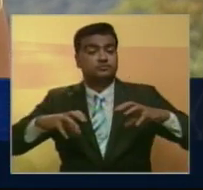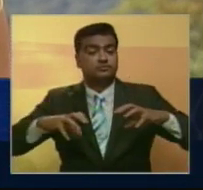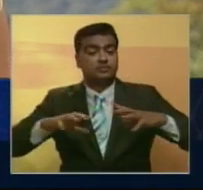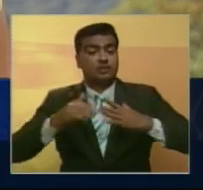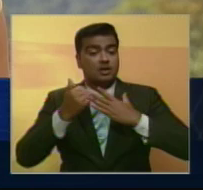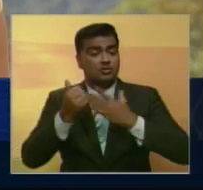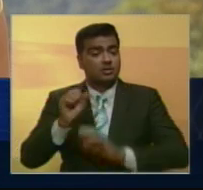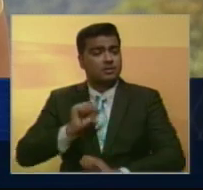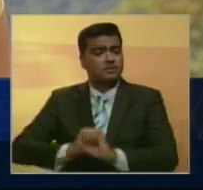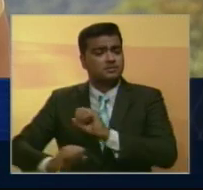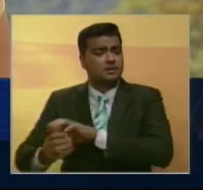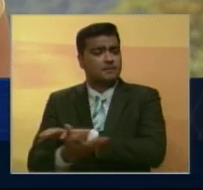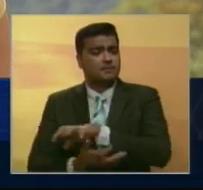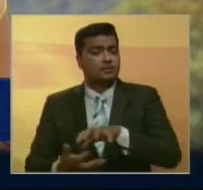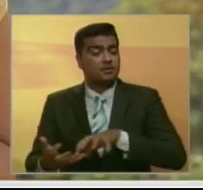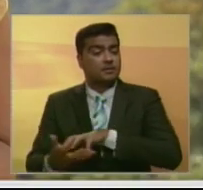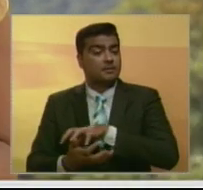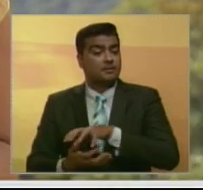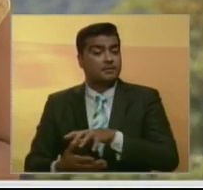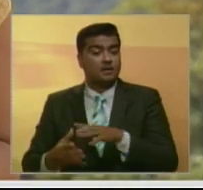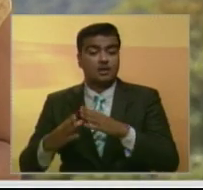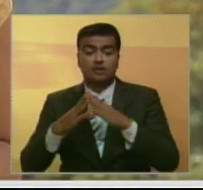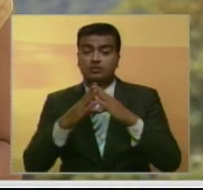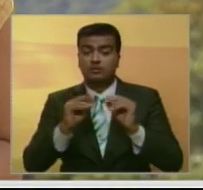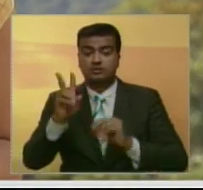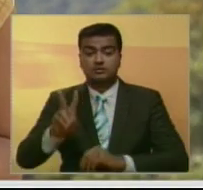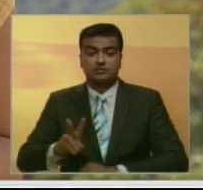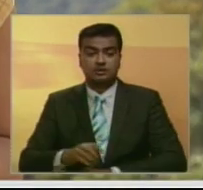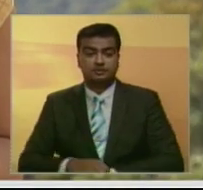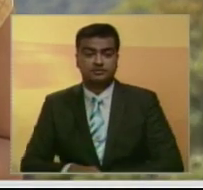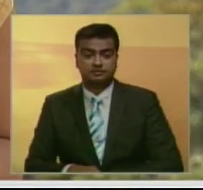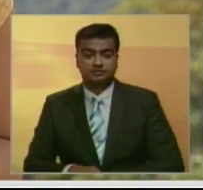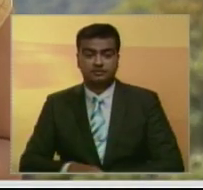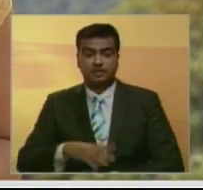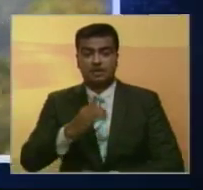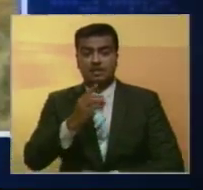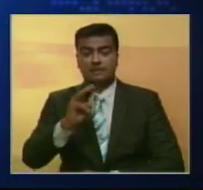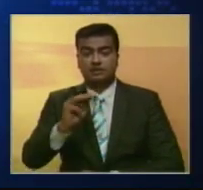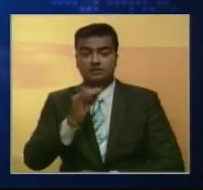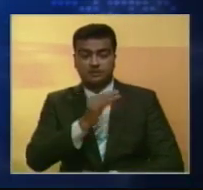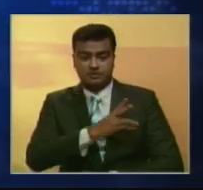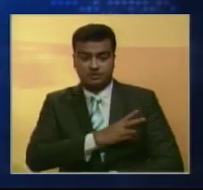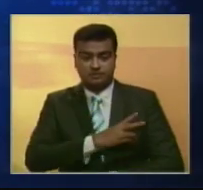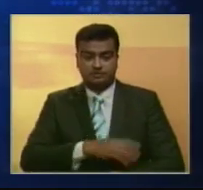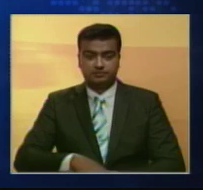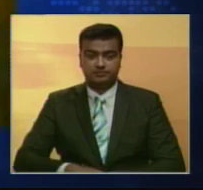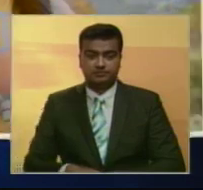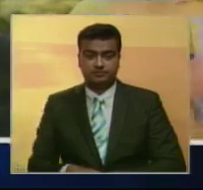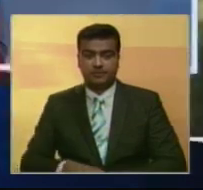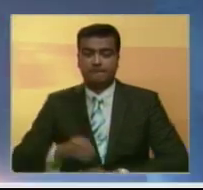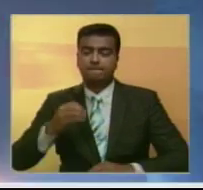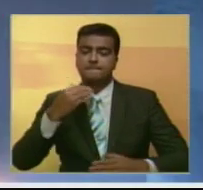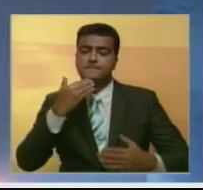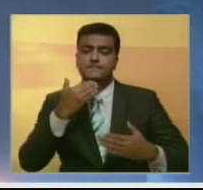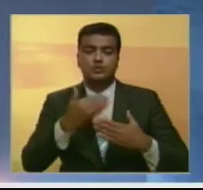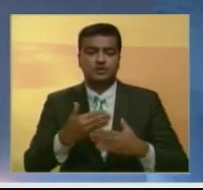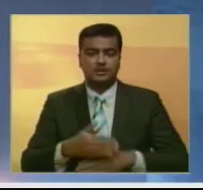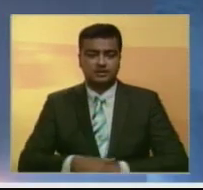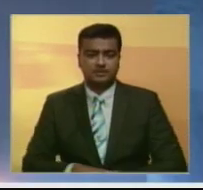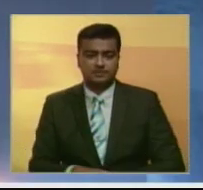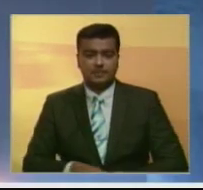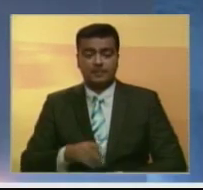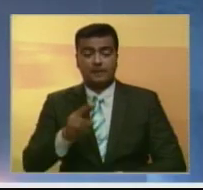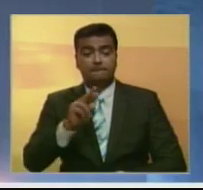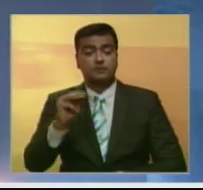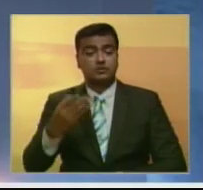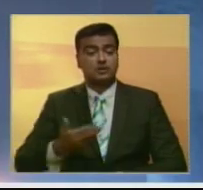ayuden a combatir la crisis de los embalses en todo el territorio nacional. Diana Martínez, Noticiero Venevisión. Muchísimas gracias, Diana. Ramón